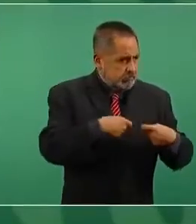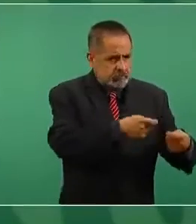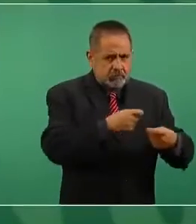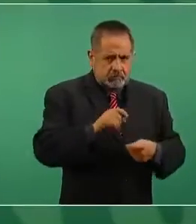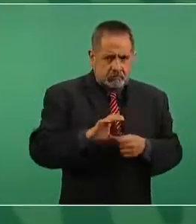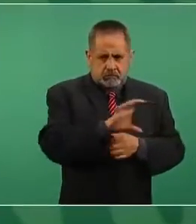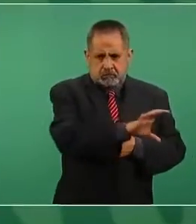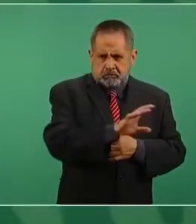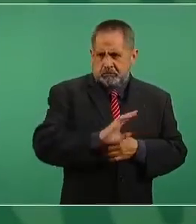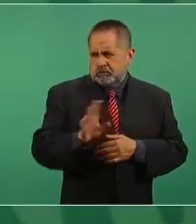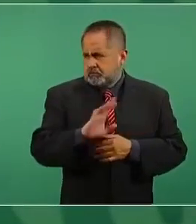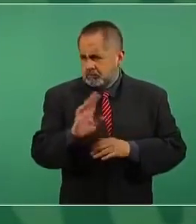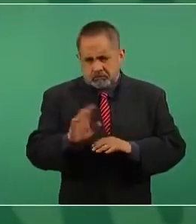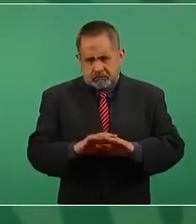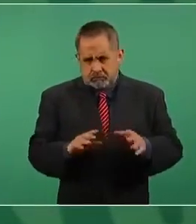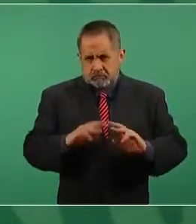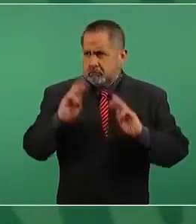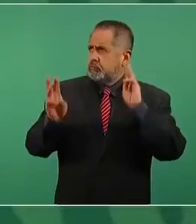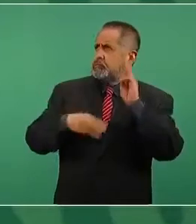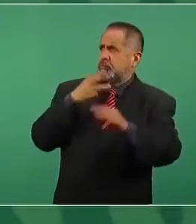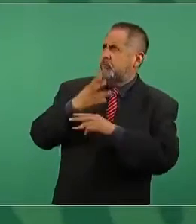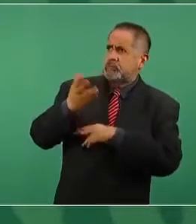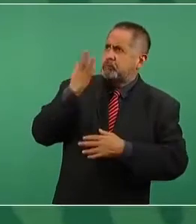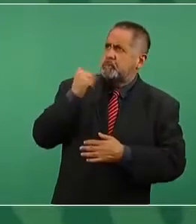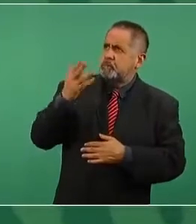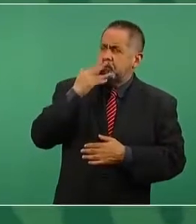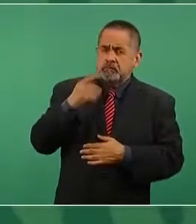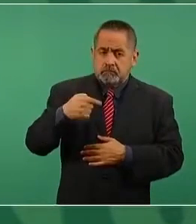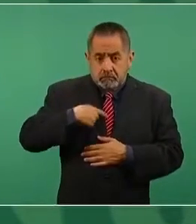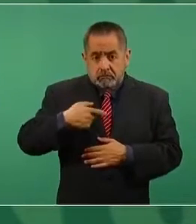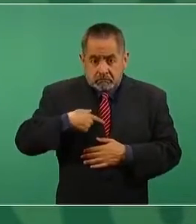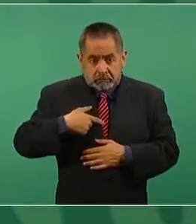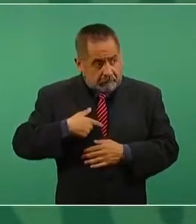si en el mundo no hay subsidio?